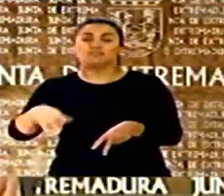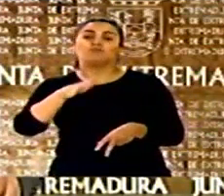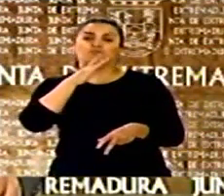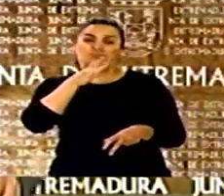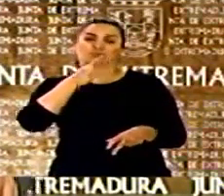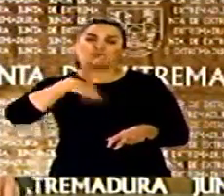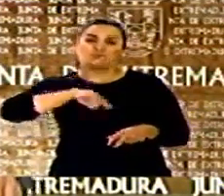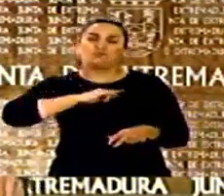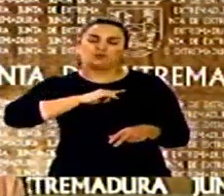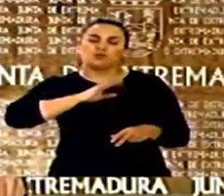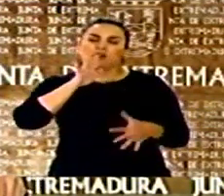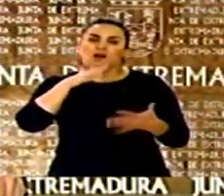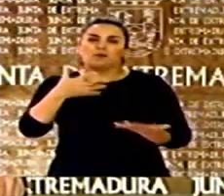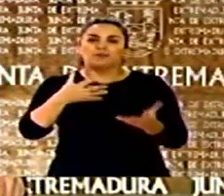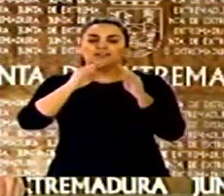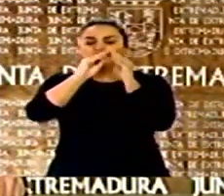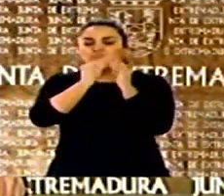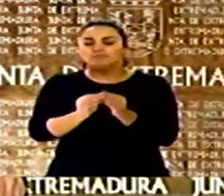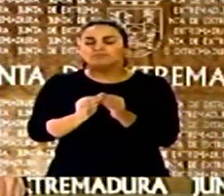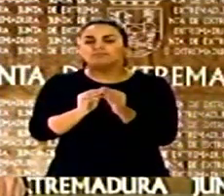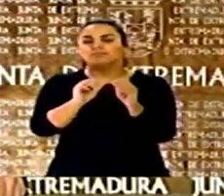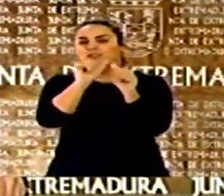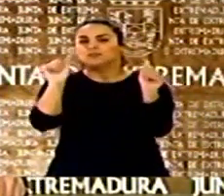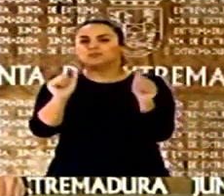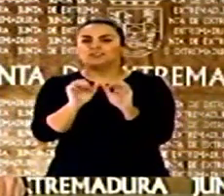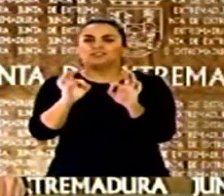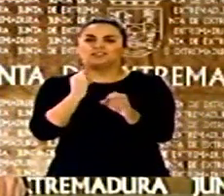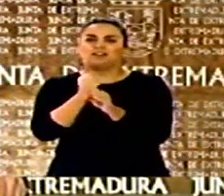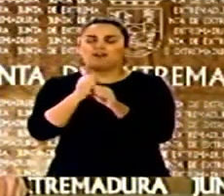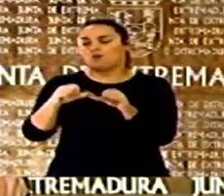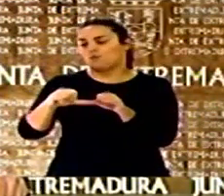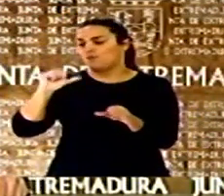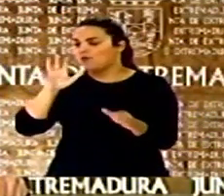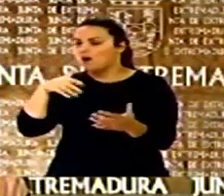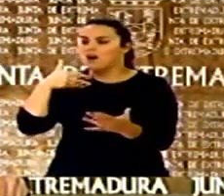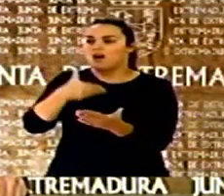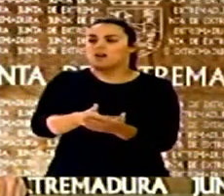31.000 receptores de ayudas de la Ley de la Dependencia.